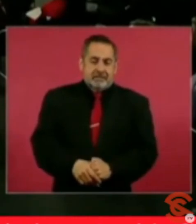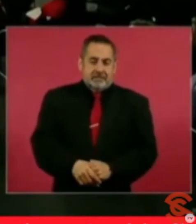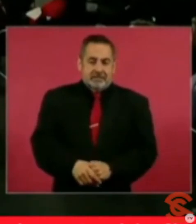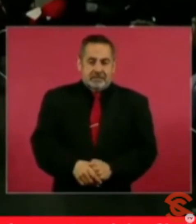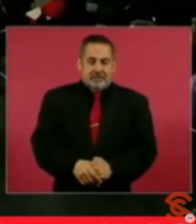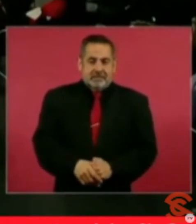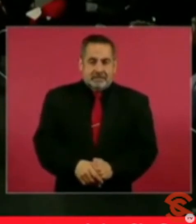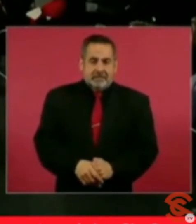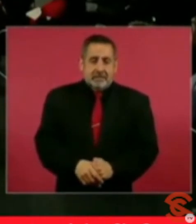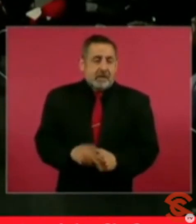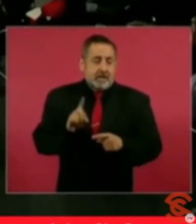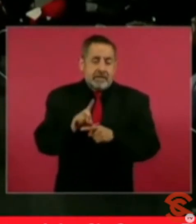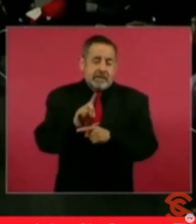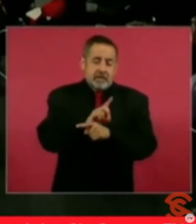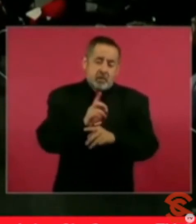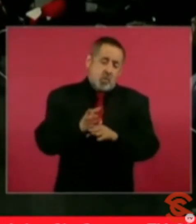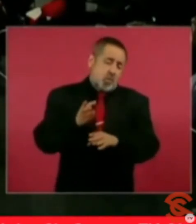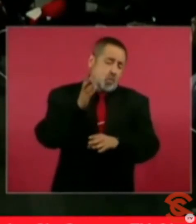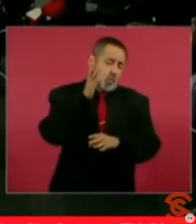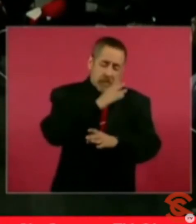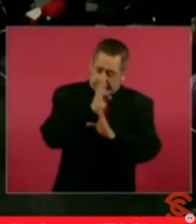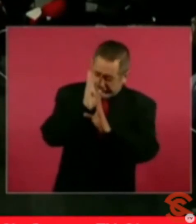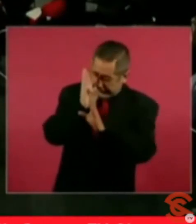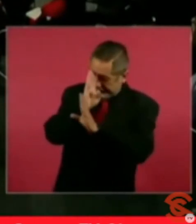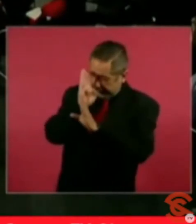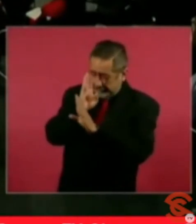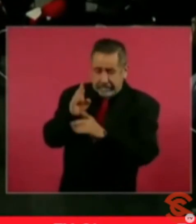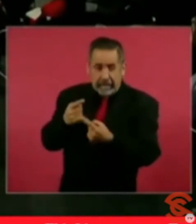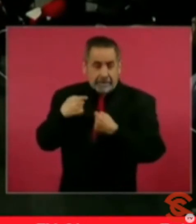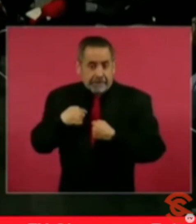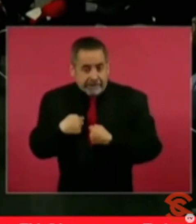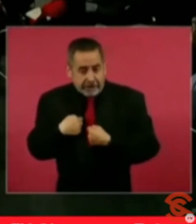desde entonces existía esto.